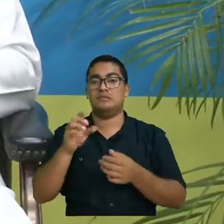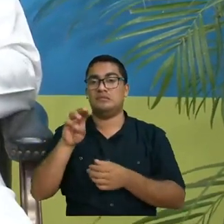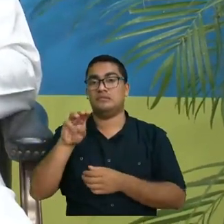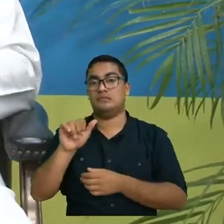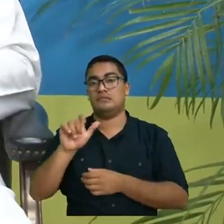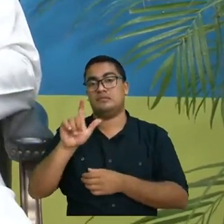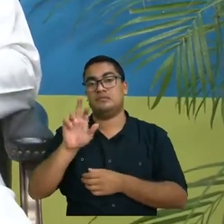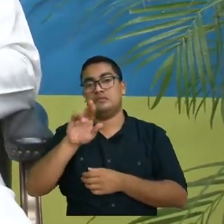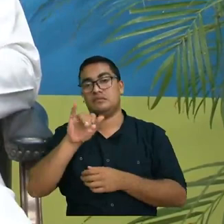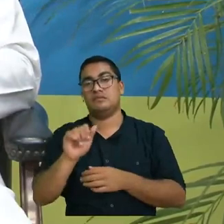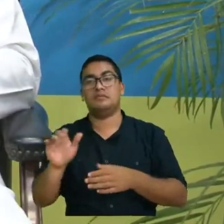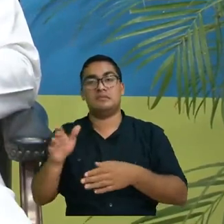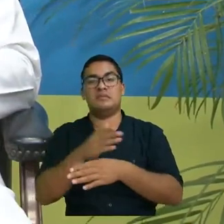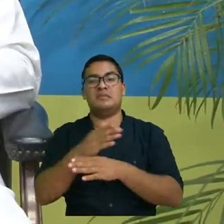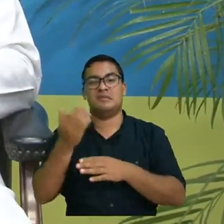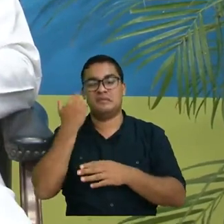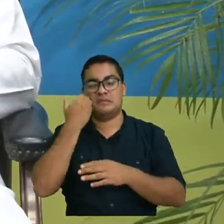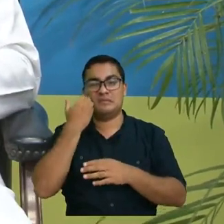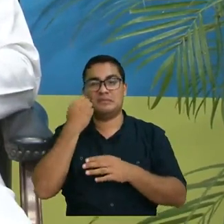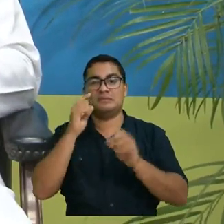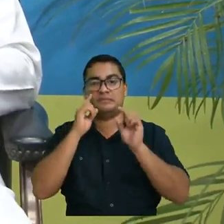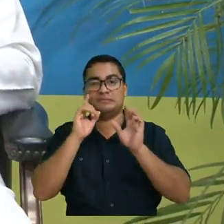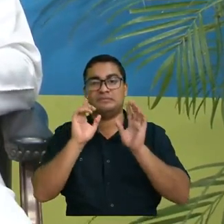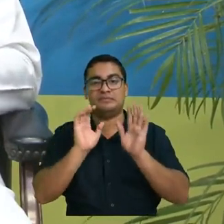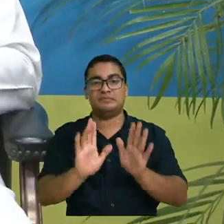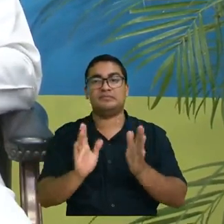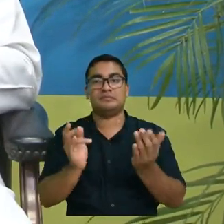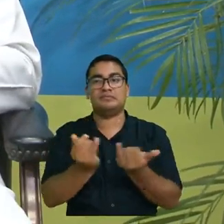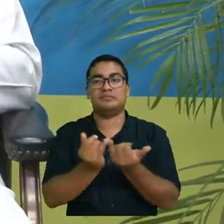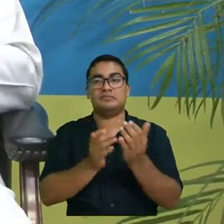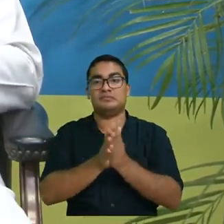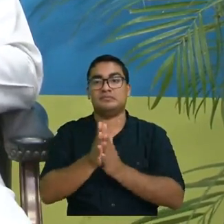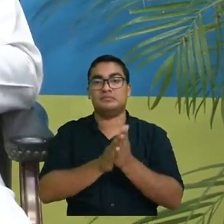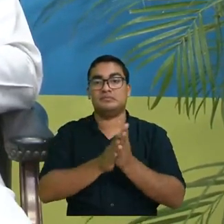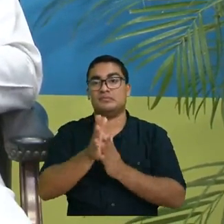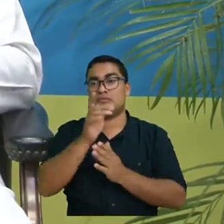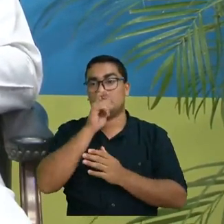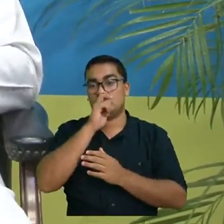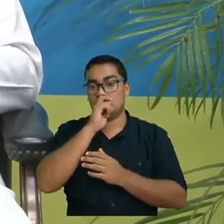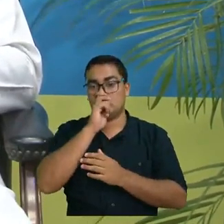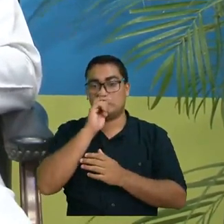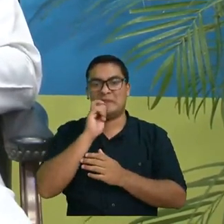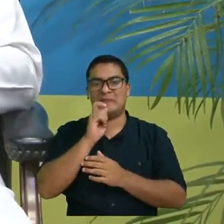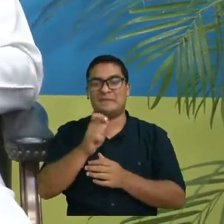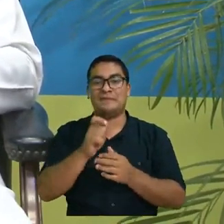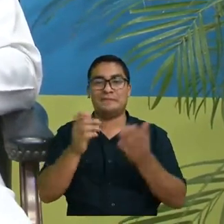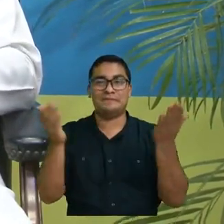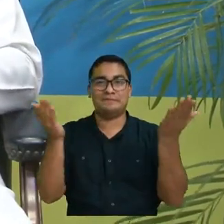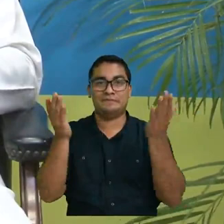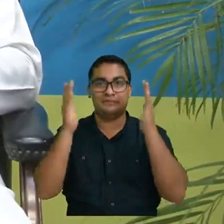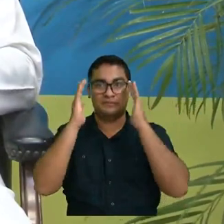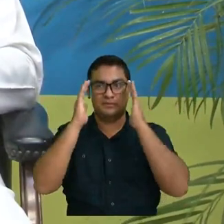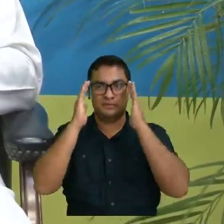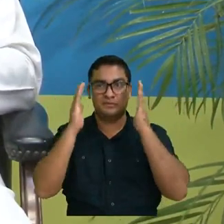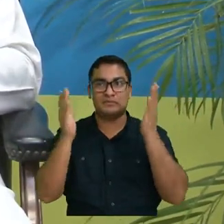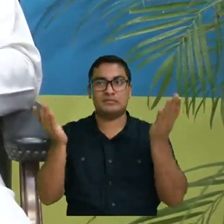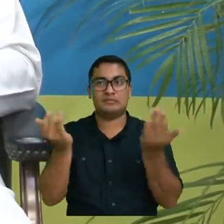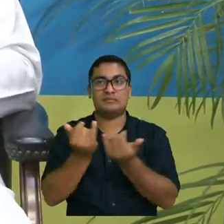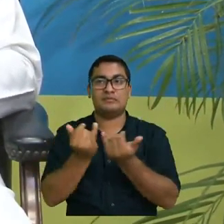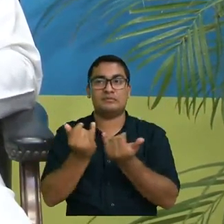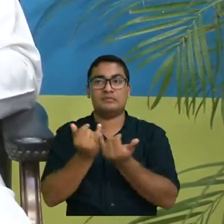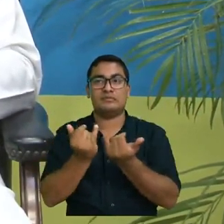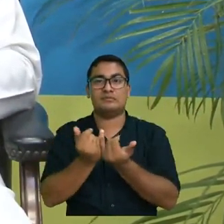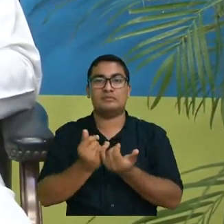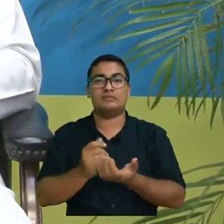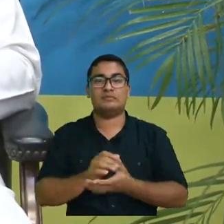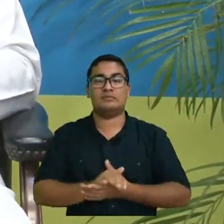que quedan ahí en los canales. Y aparte de eso, pues también aprovechan y previenen también la gripe de los niños cuando se van a mojar, que lo hagan con agua un poco más